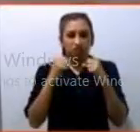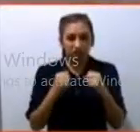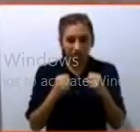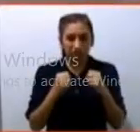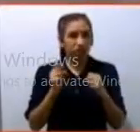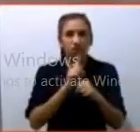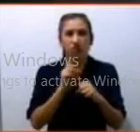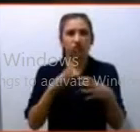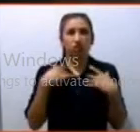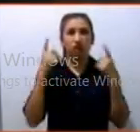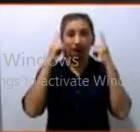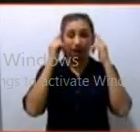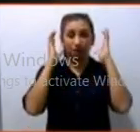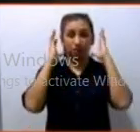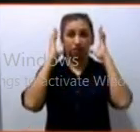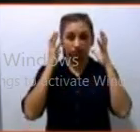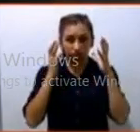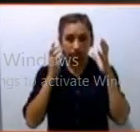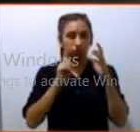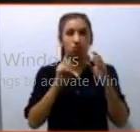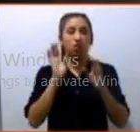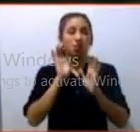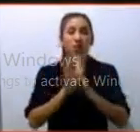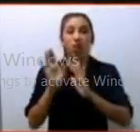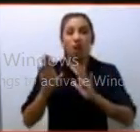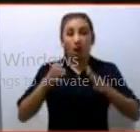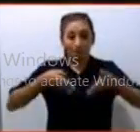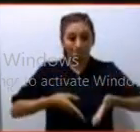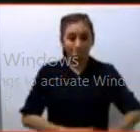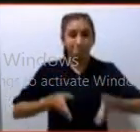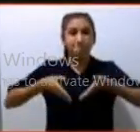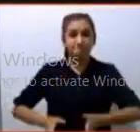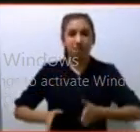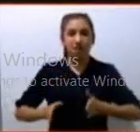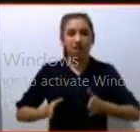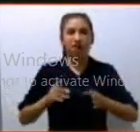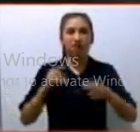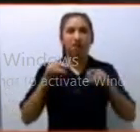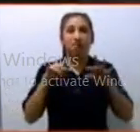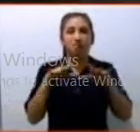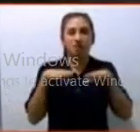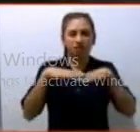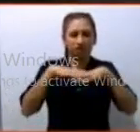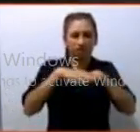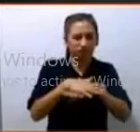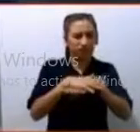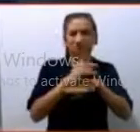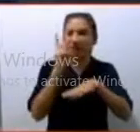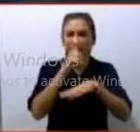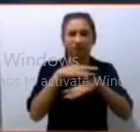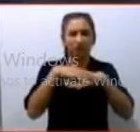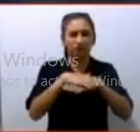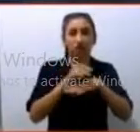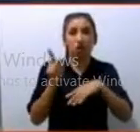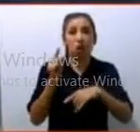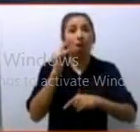lo amacizaba. Por ejemplo, sus piernas eran casi cruzándose los pies. Y poco a poco,